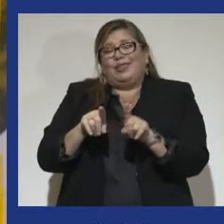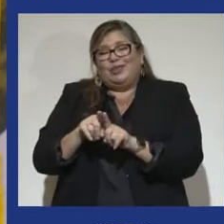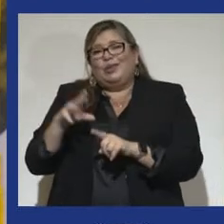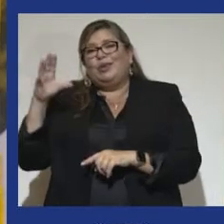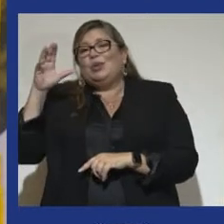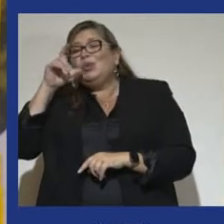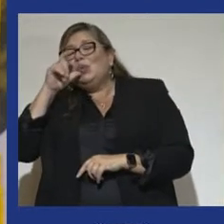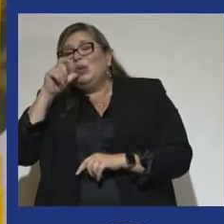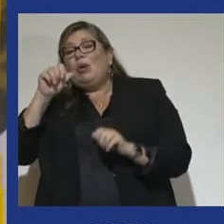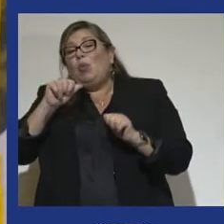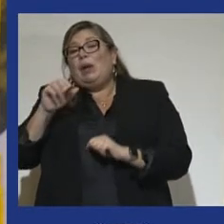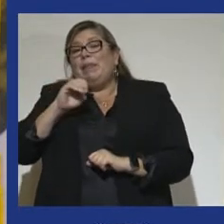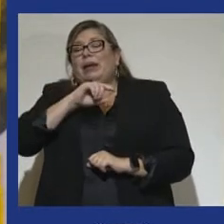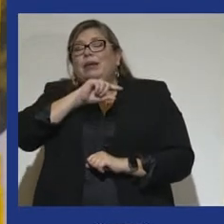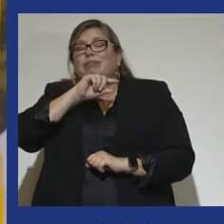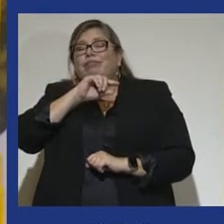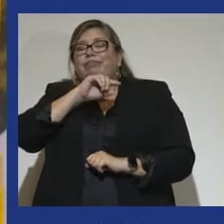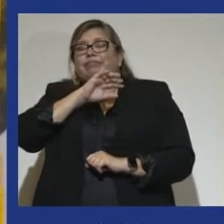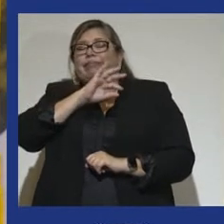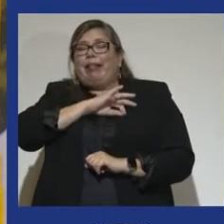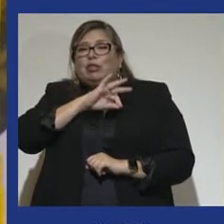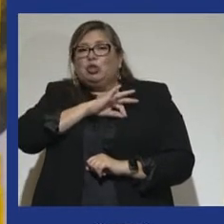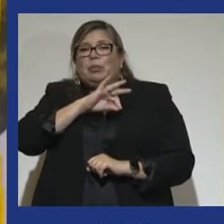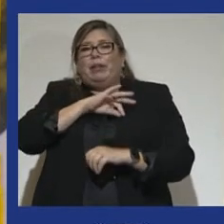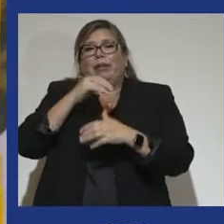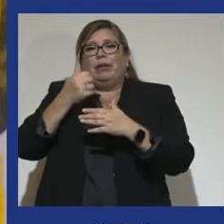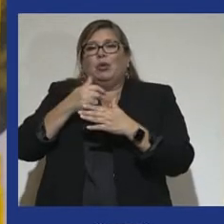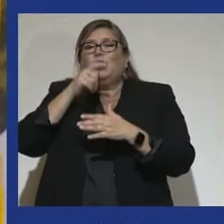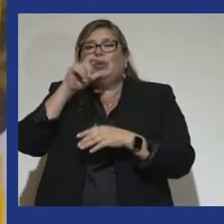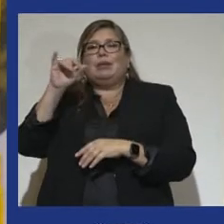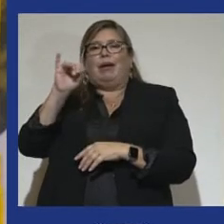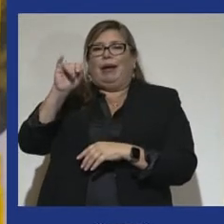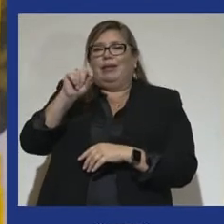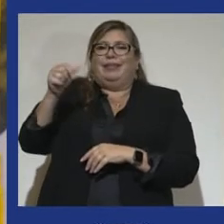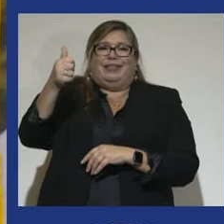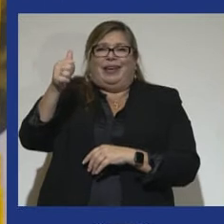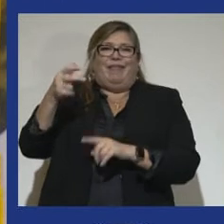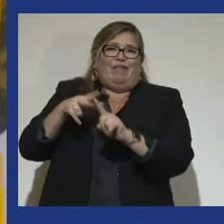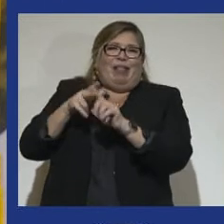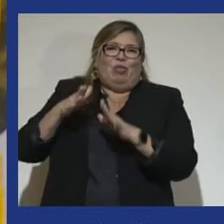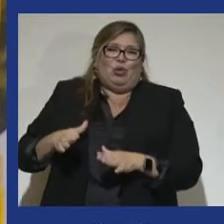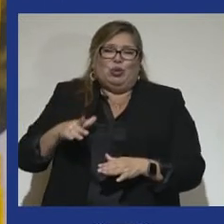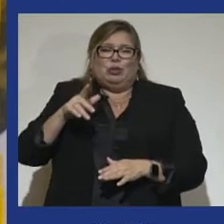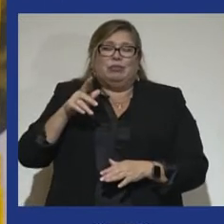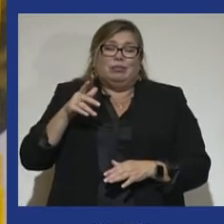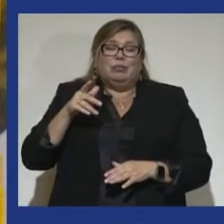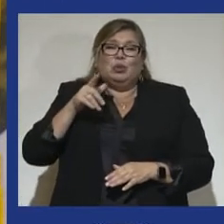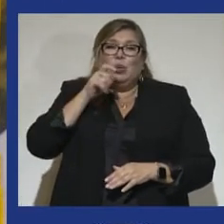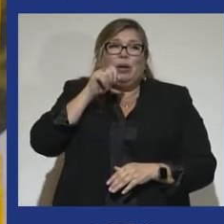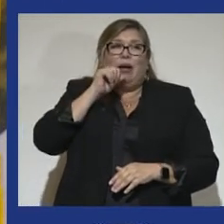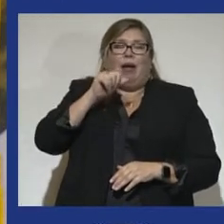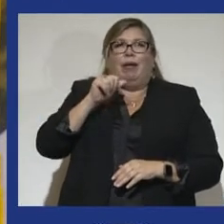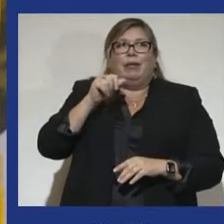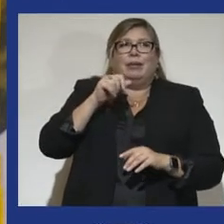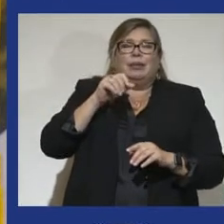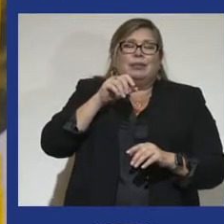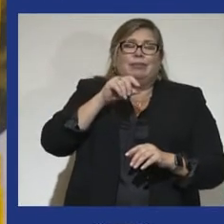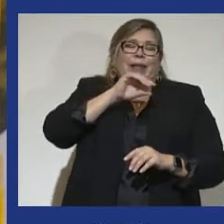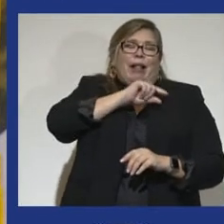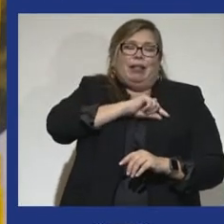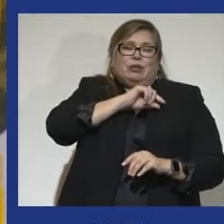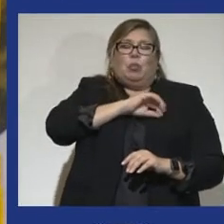que presentaron declaración de impuestos en ese año y los que califican que presentaron y 10